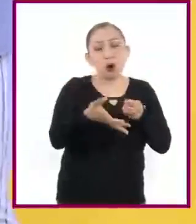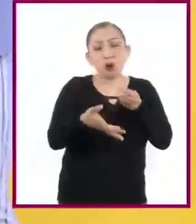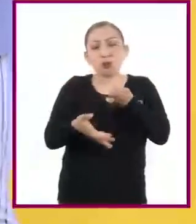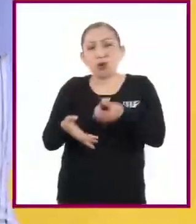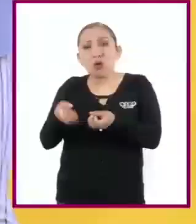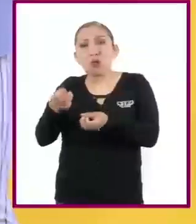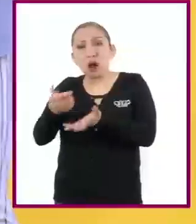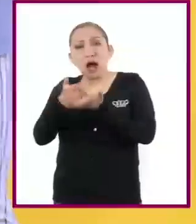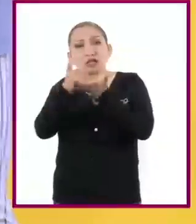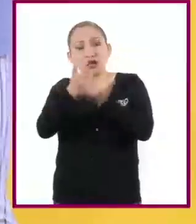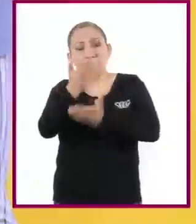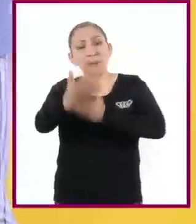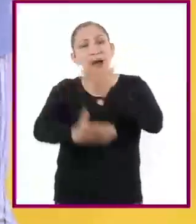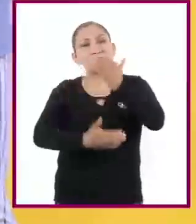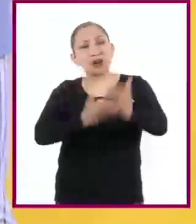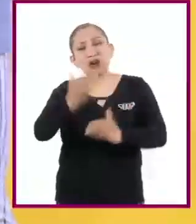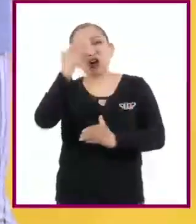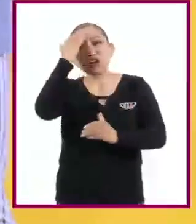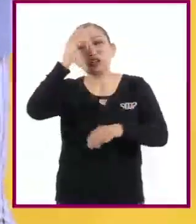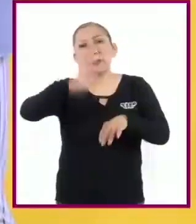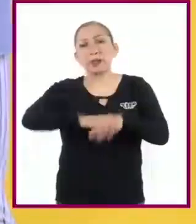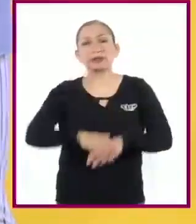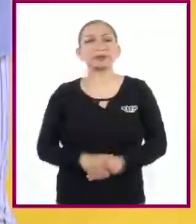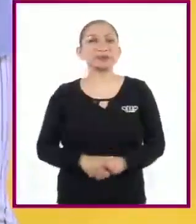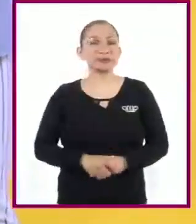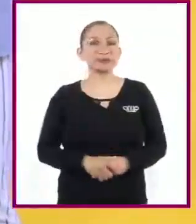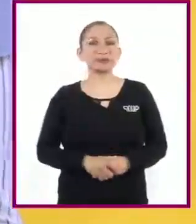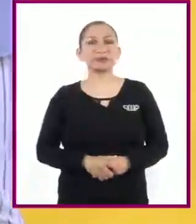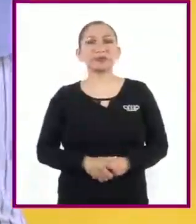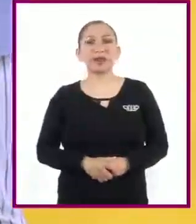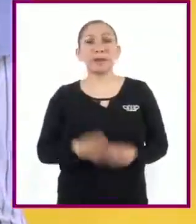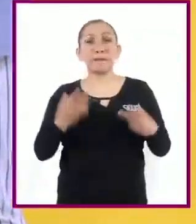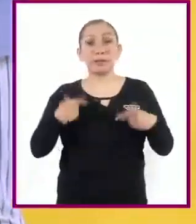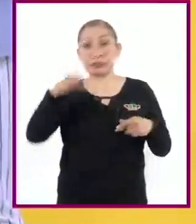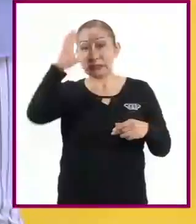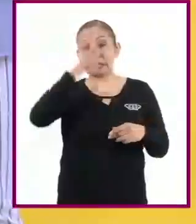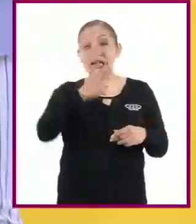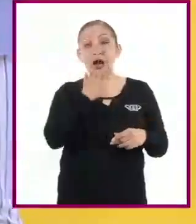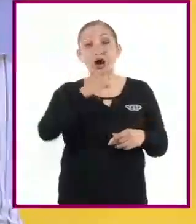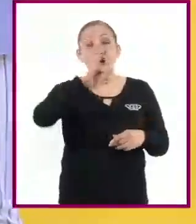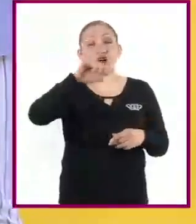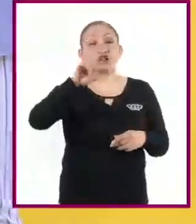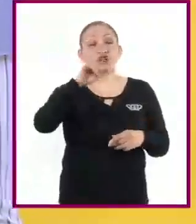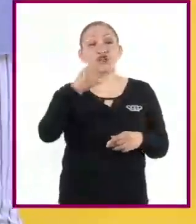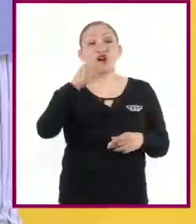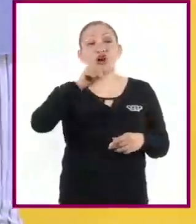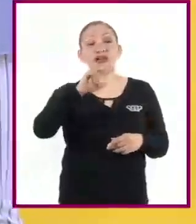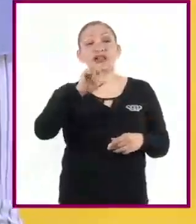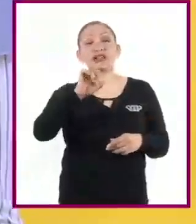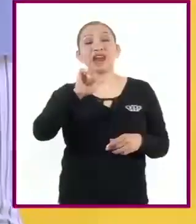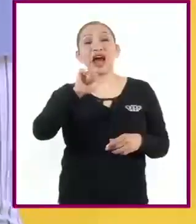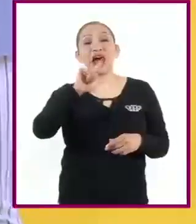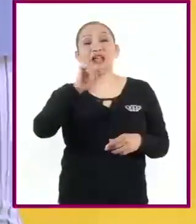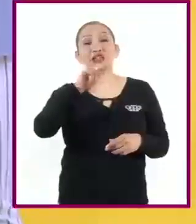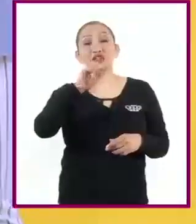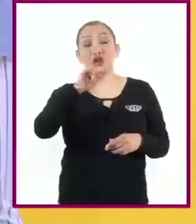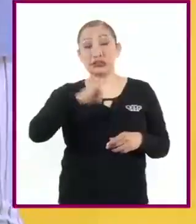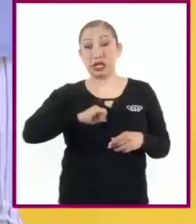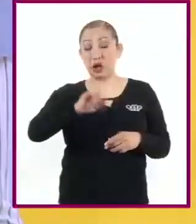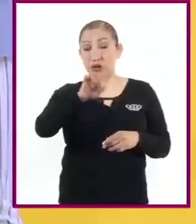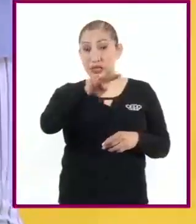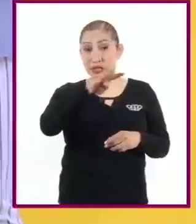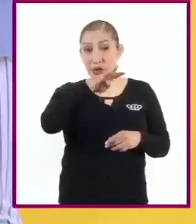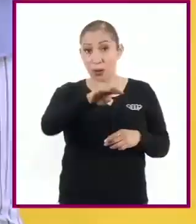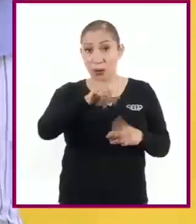han permitido avanzar en su conocimiento. El científico inglés John Dalton, en los primeros años del siglo